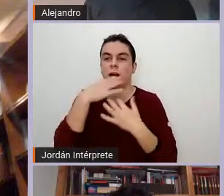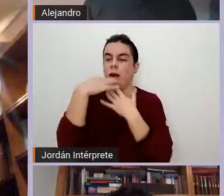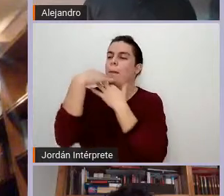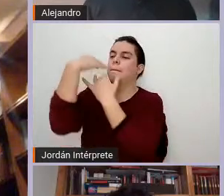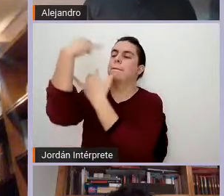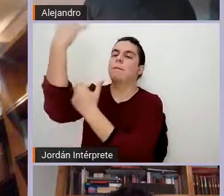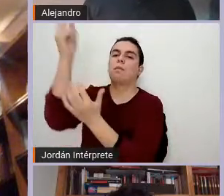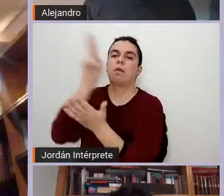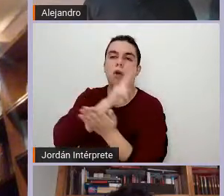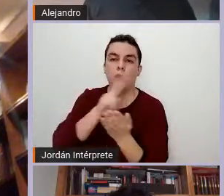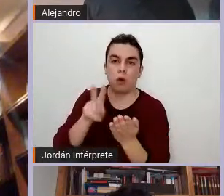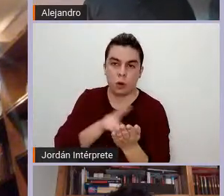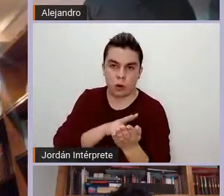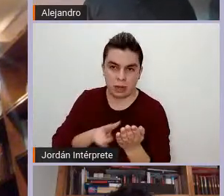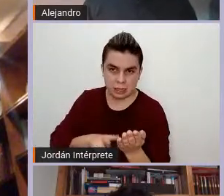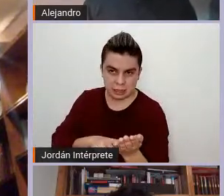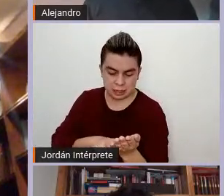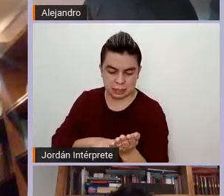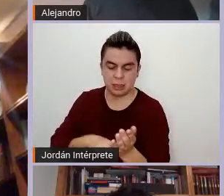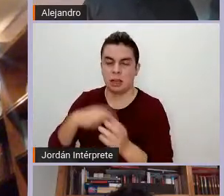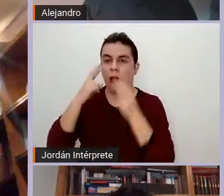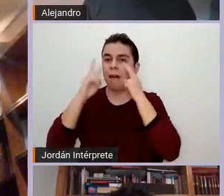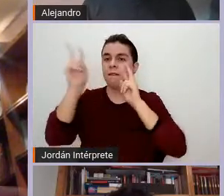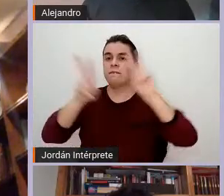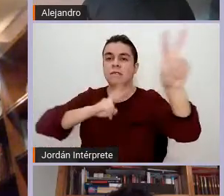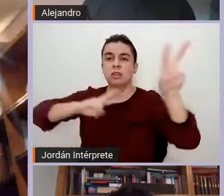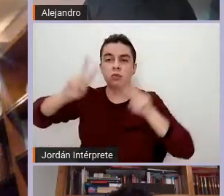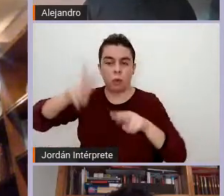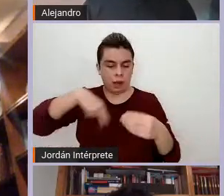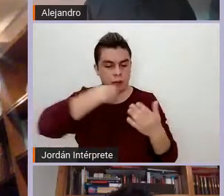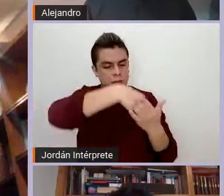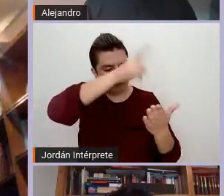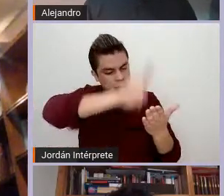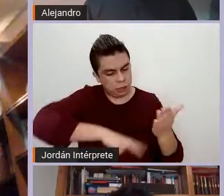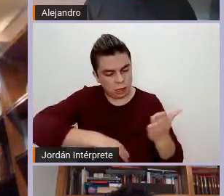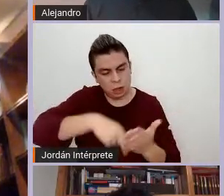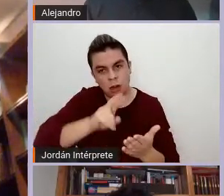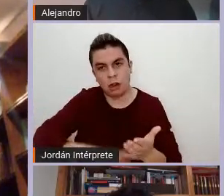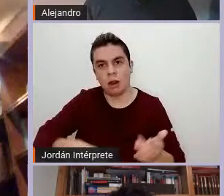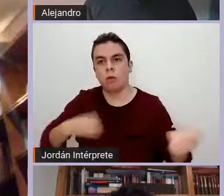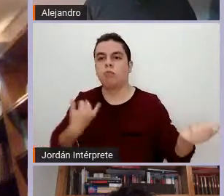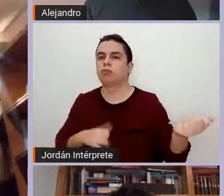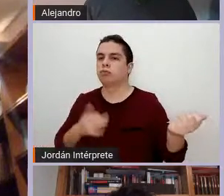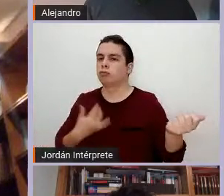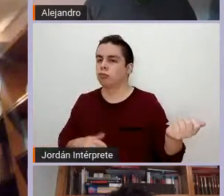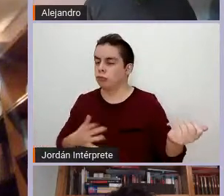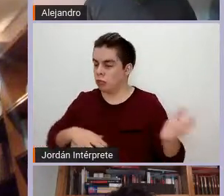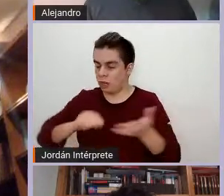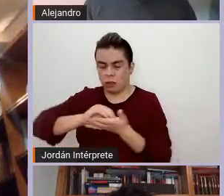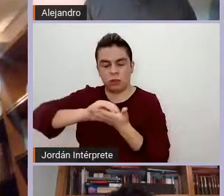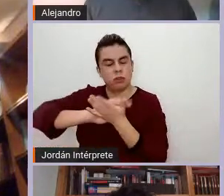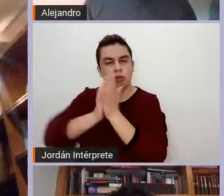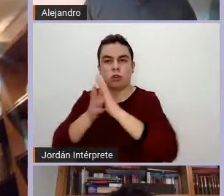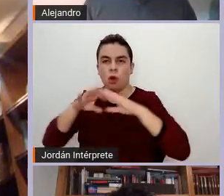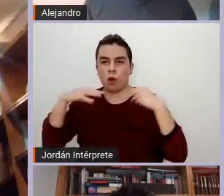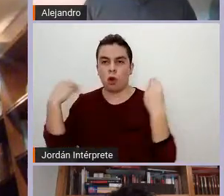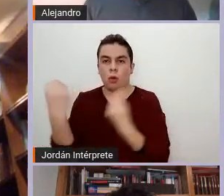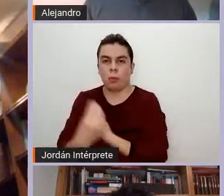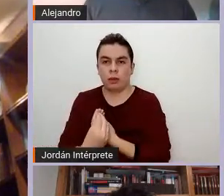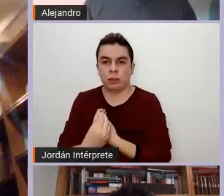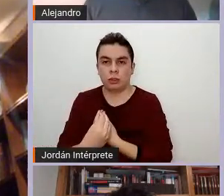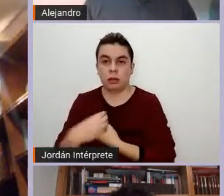visualidad, música, conforman este arte completo, incluso cuando ella le pregunta con